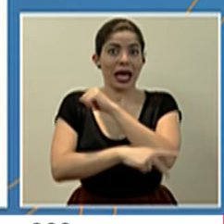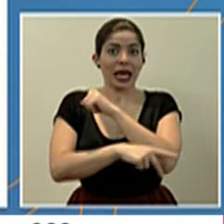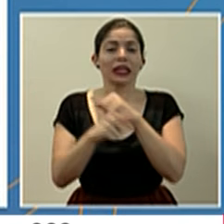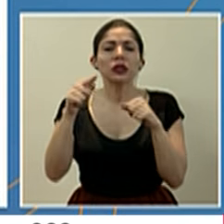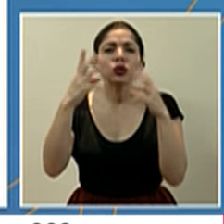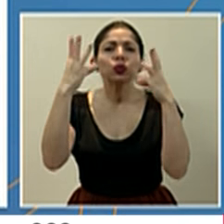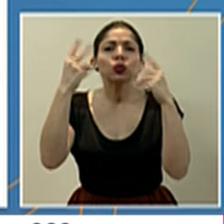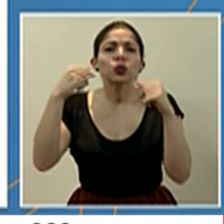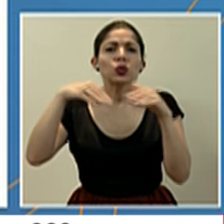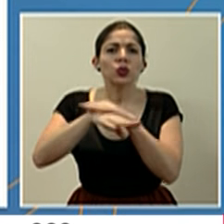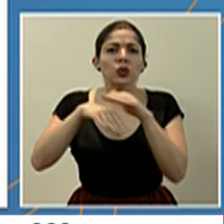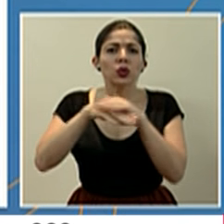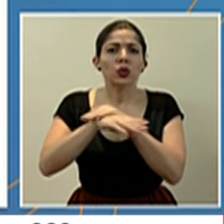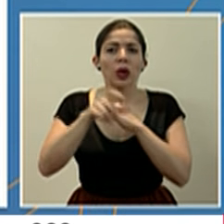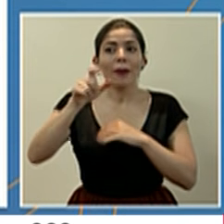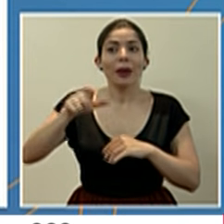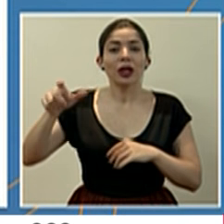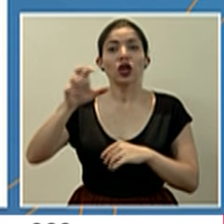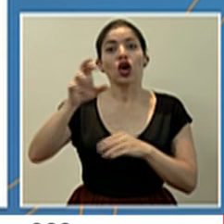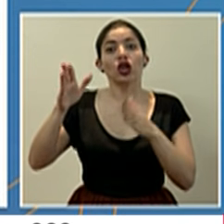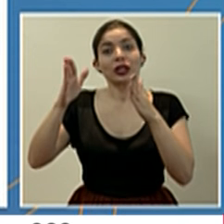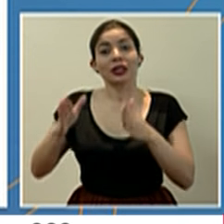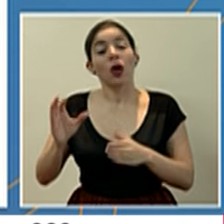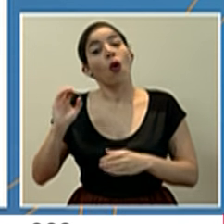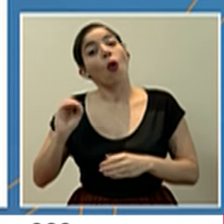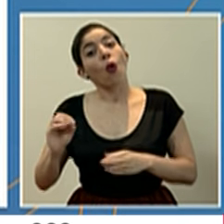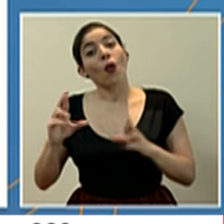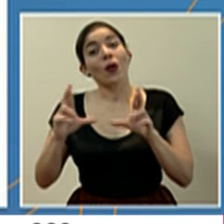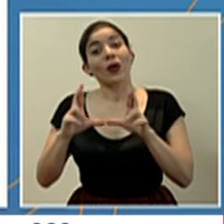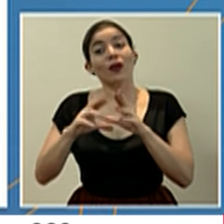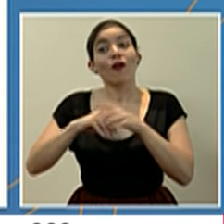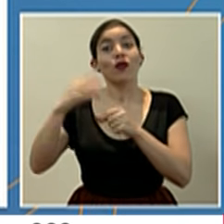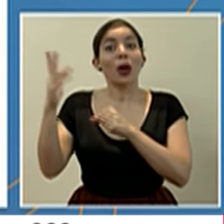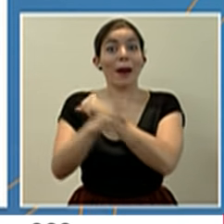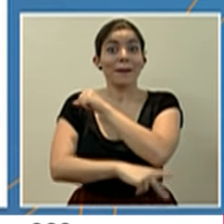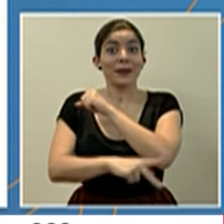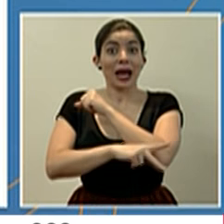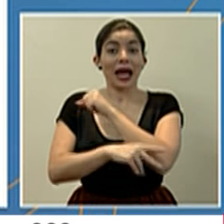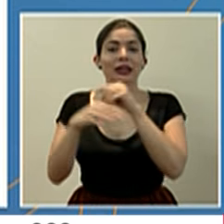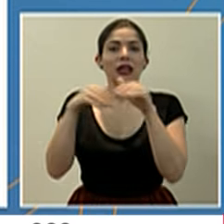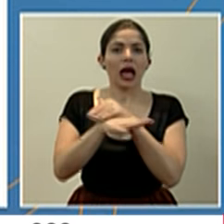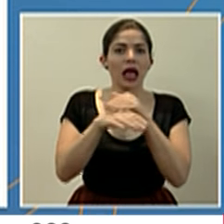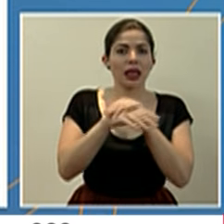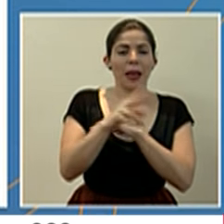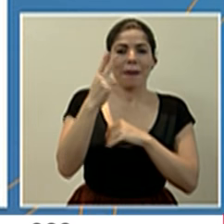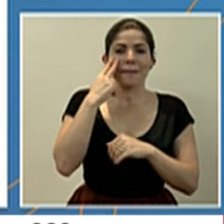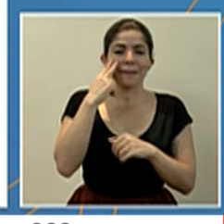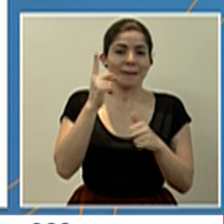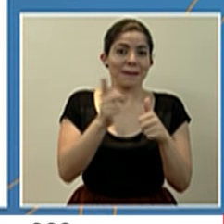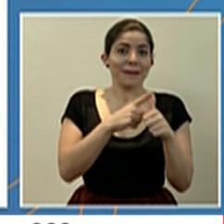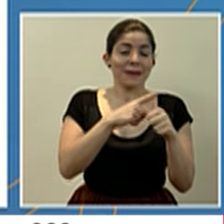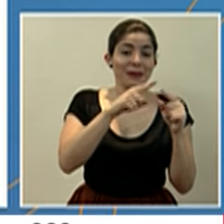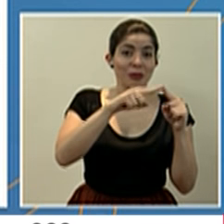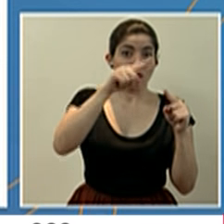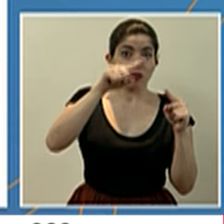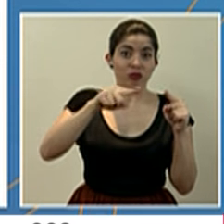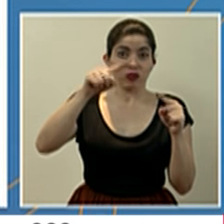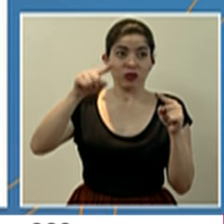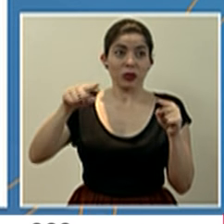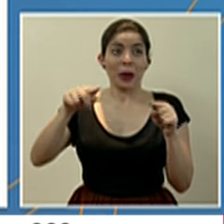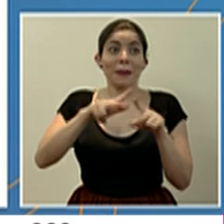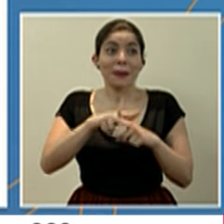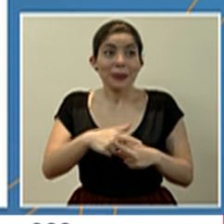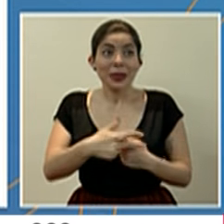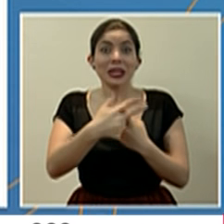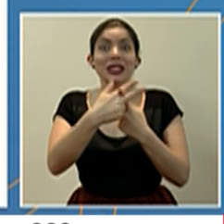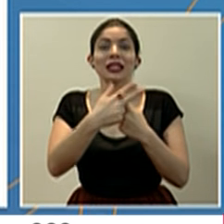que son costarricenses o residentes que estaban fuera del país y que estuvieron ingresando. Como pueden ver en la primera parte de la gráfica, al principio